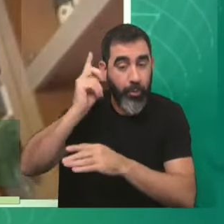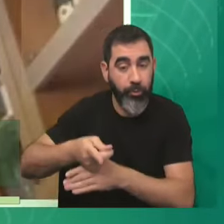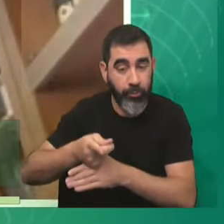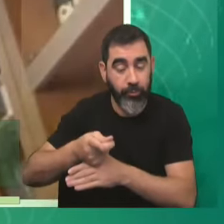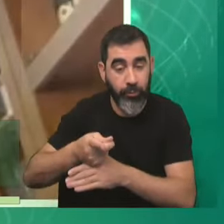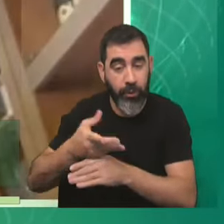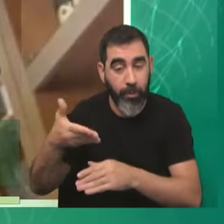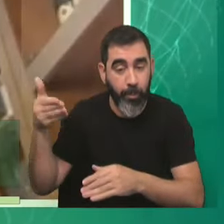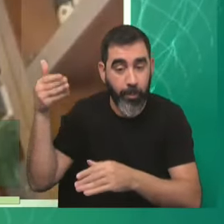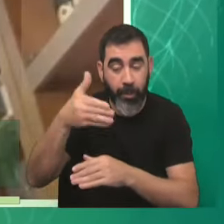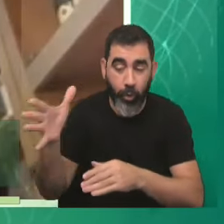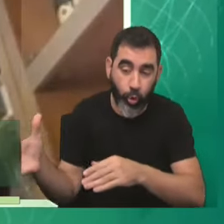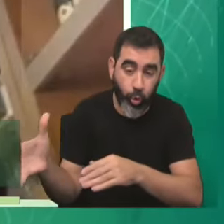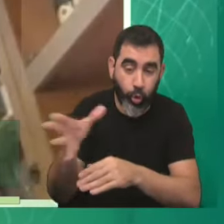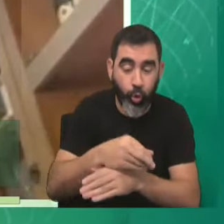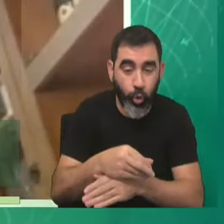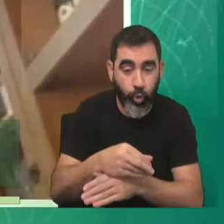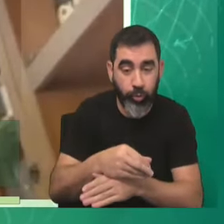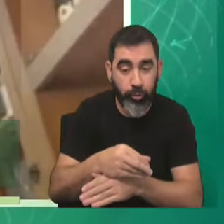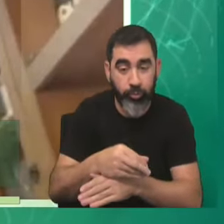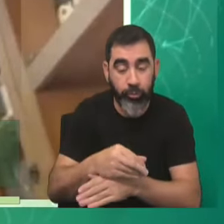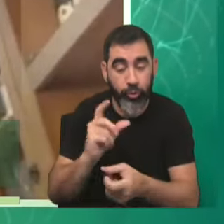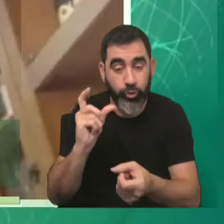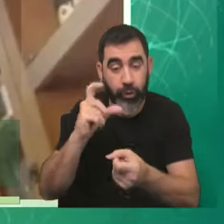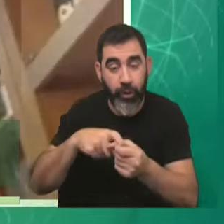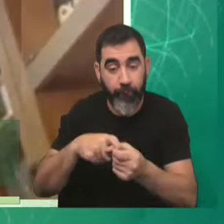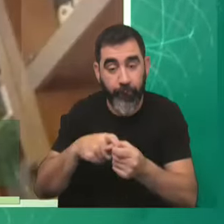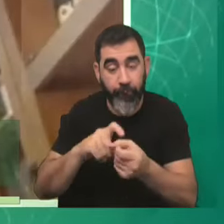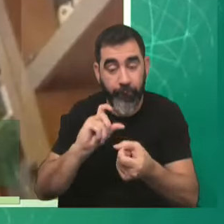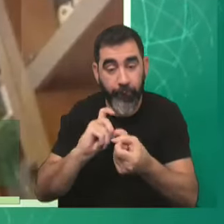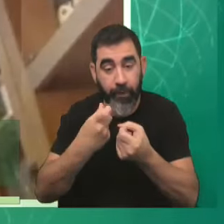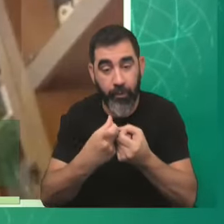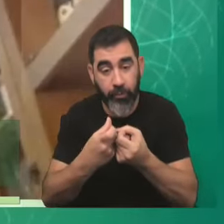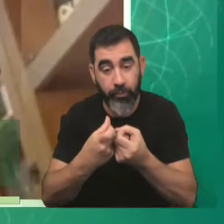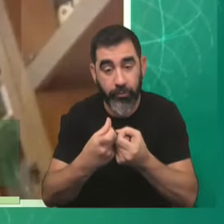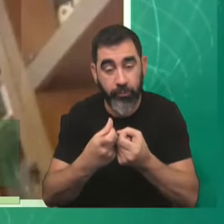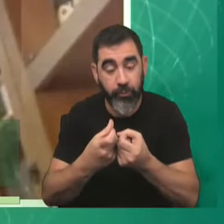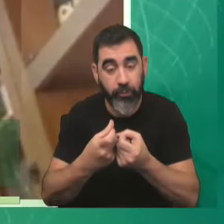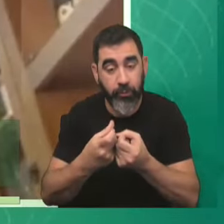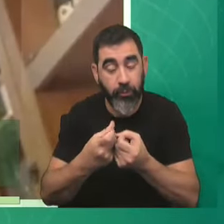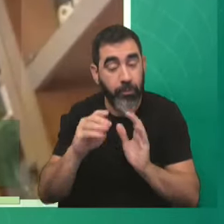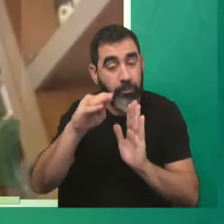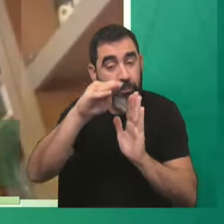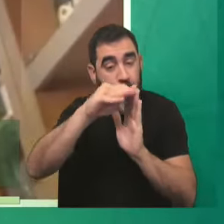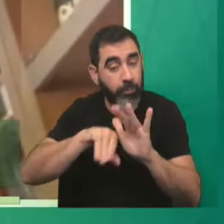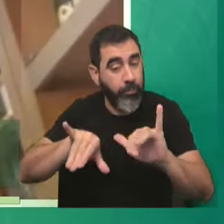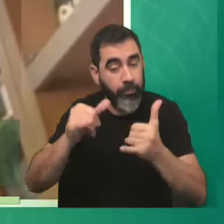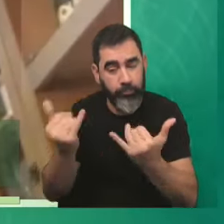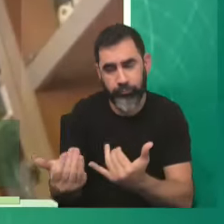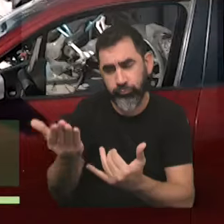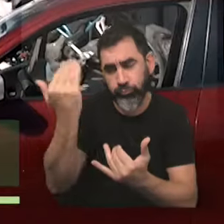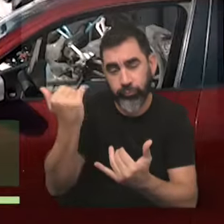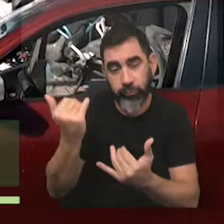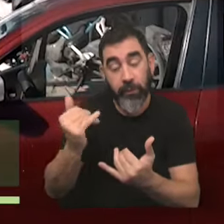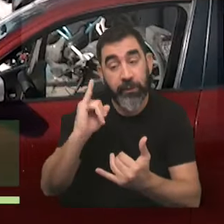participan todos los los los este afiliados al mismo se tomó como postura ya hace un buen tiempo que